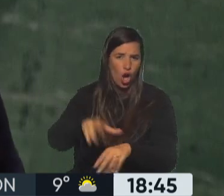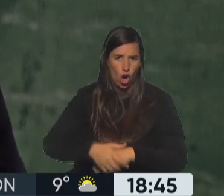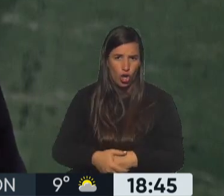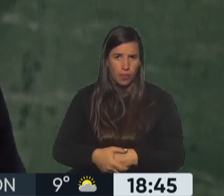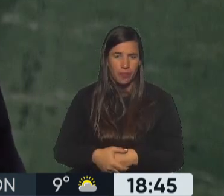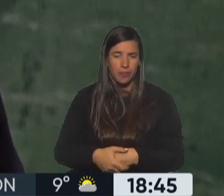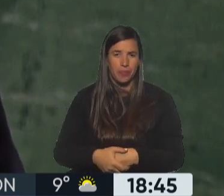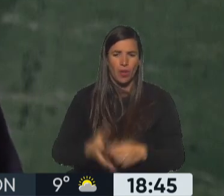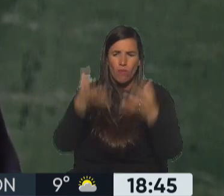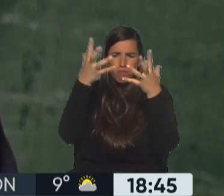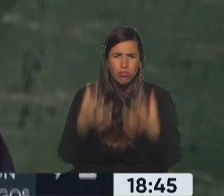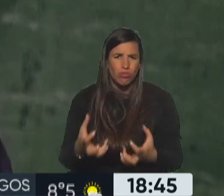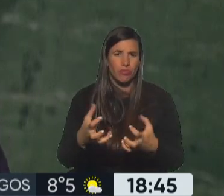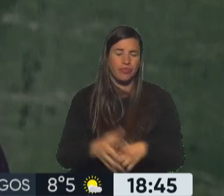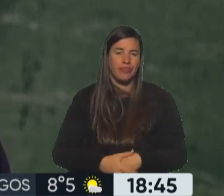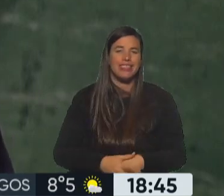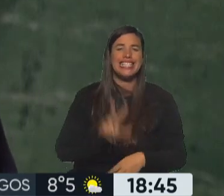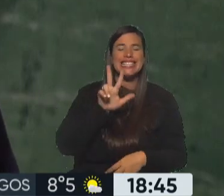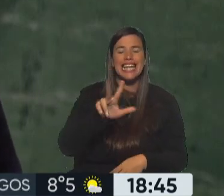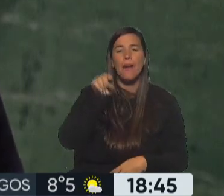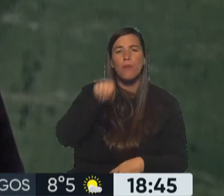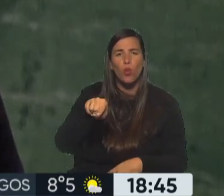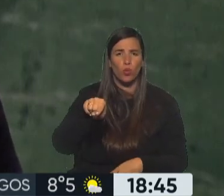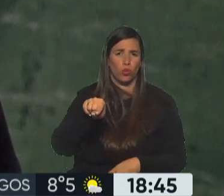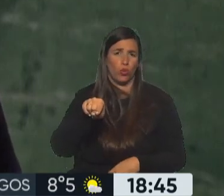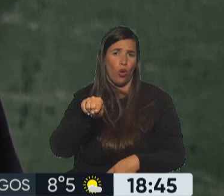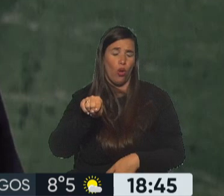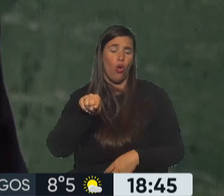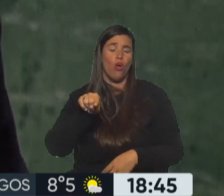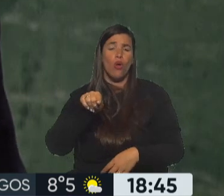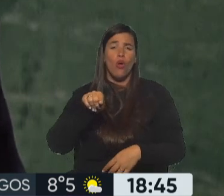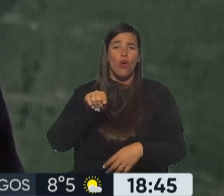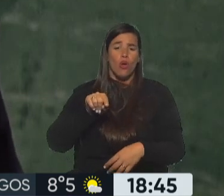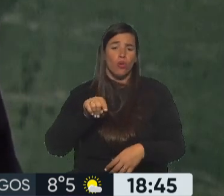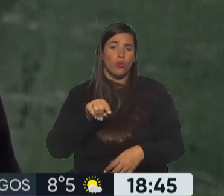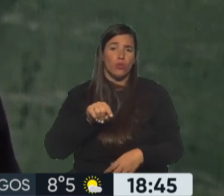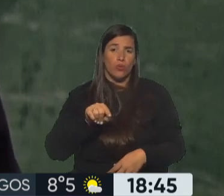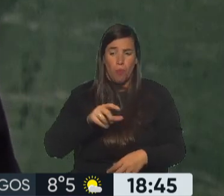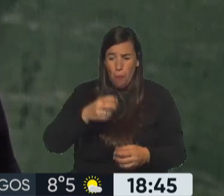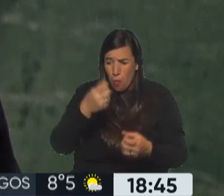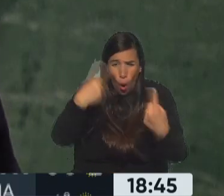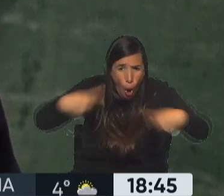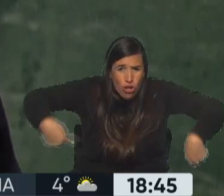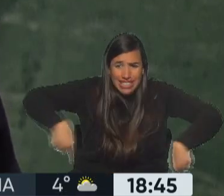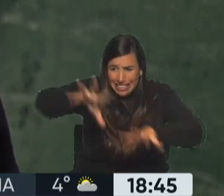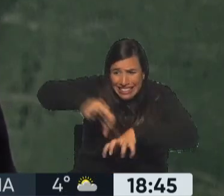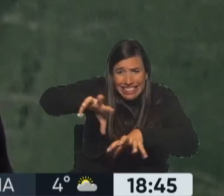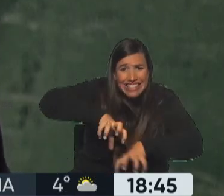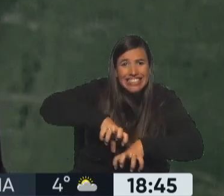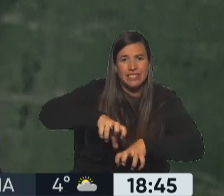3 puntos del Producto Bruto Interno de Argentina. Todos sabemos hoy que un